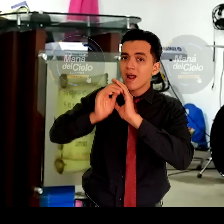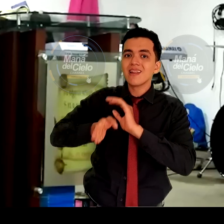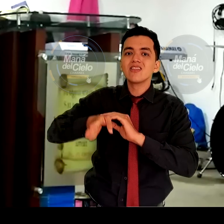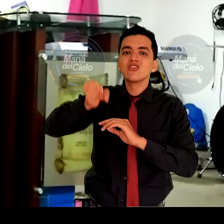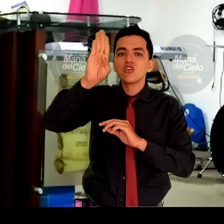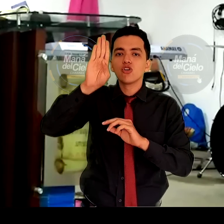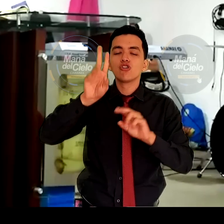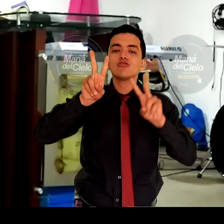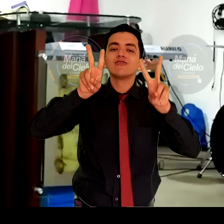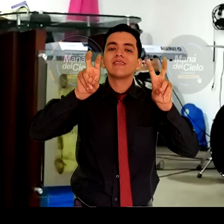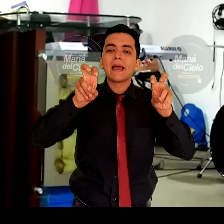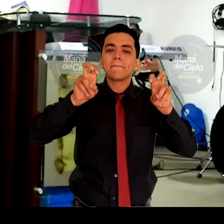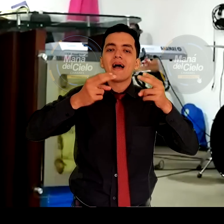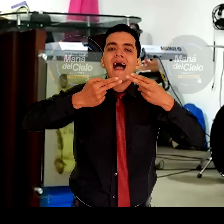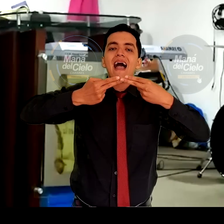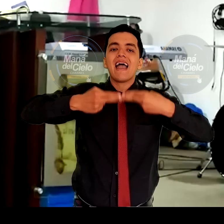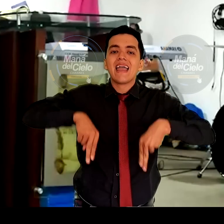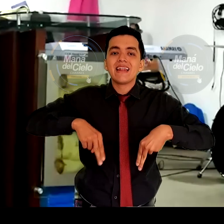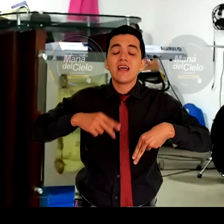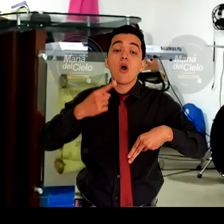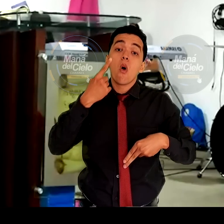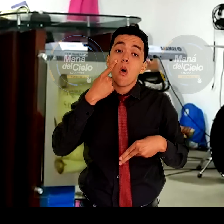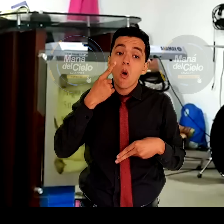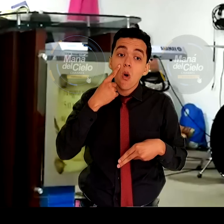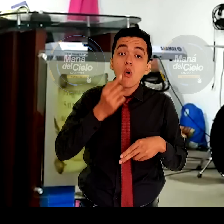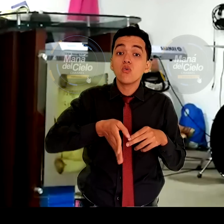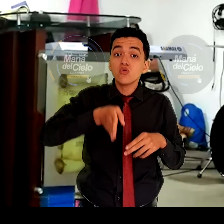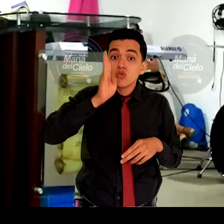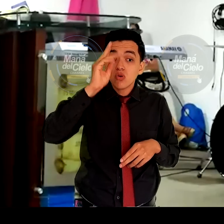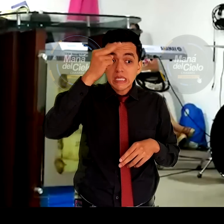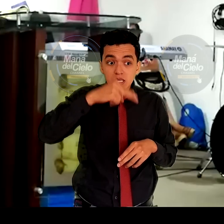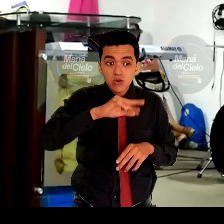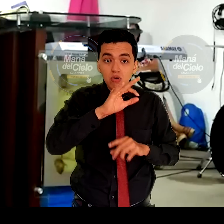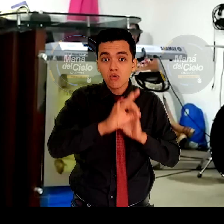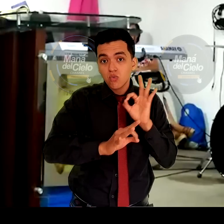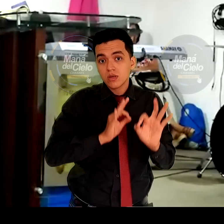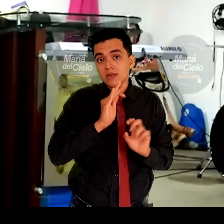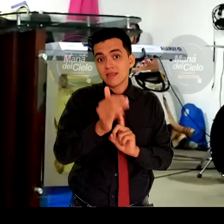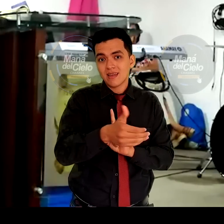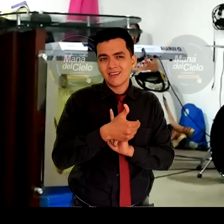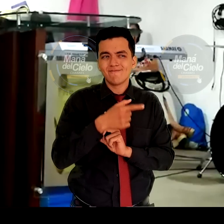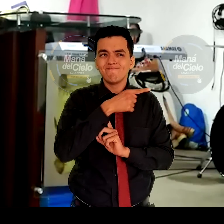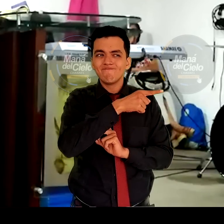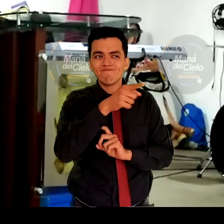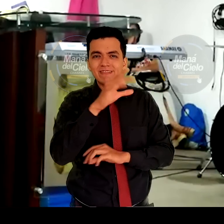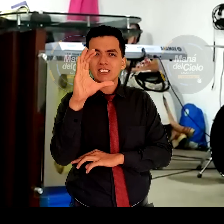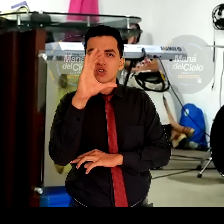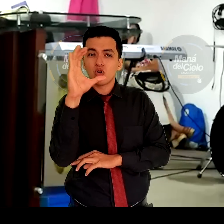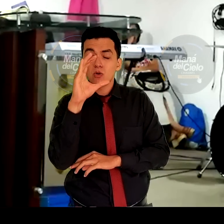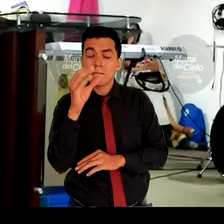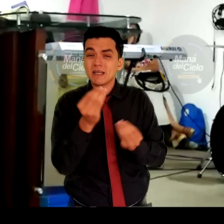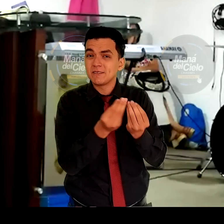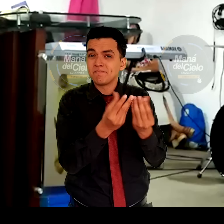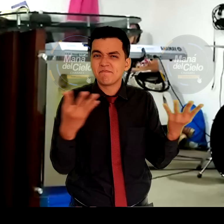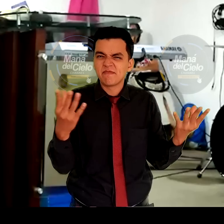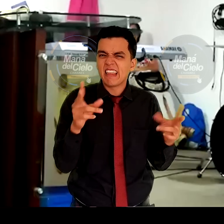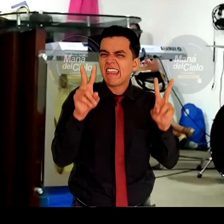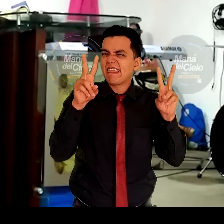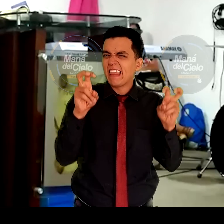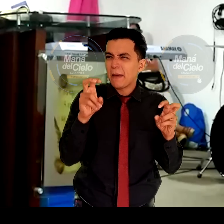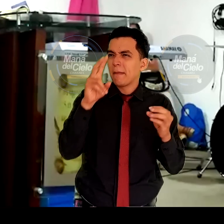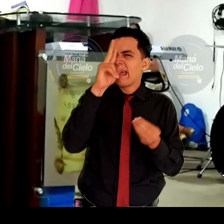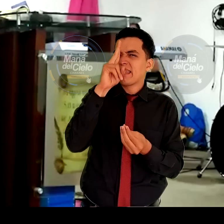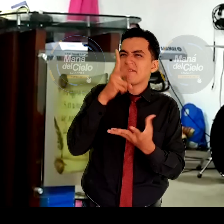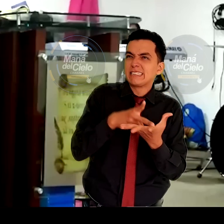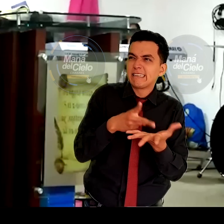en 6 millones de homosexuales y lesbianas en los colegios, en Colombia. Los colegios se están llenando porque como está esto del